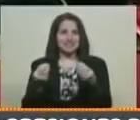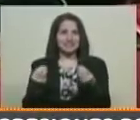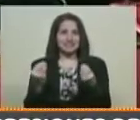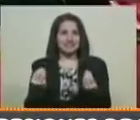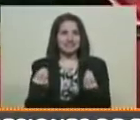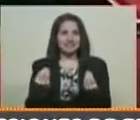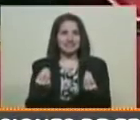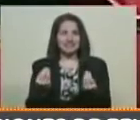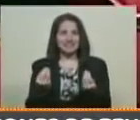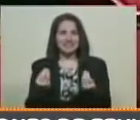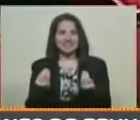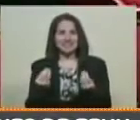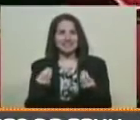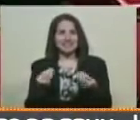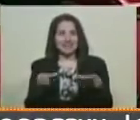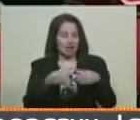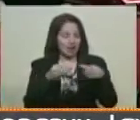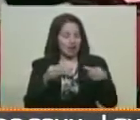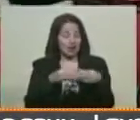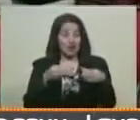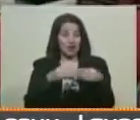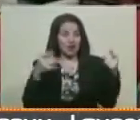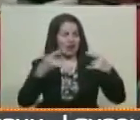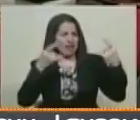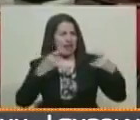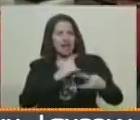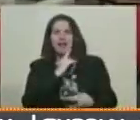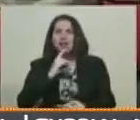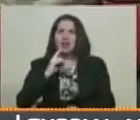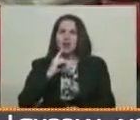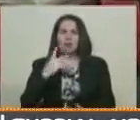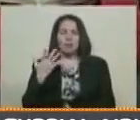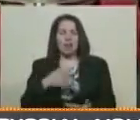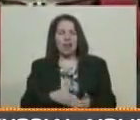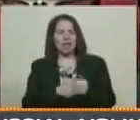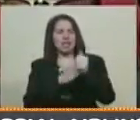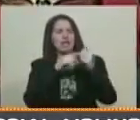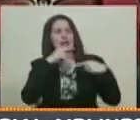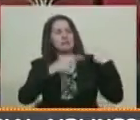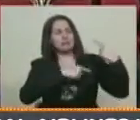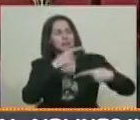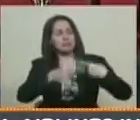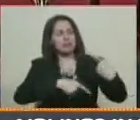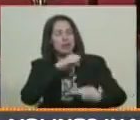clásicos también de esta banda fue, sin duda alguna, Mi Nombre Será Leyenda, en el año